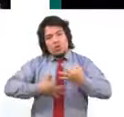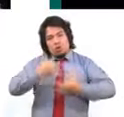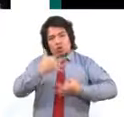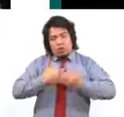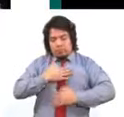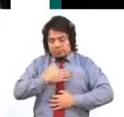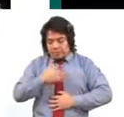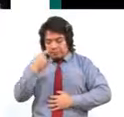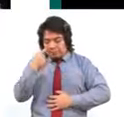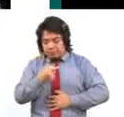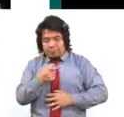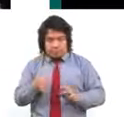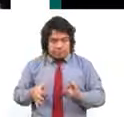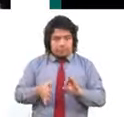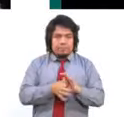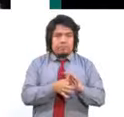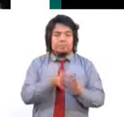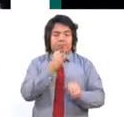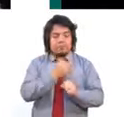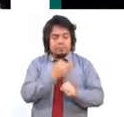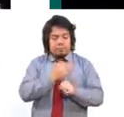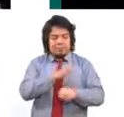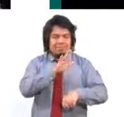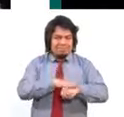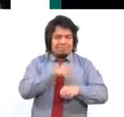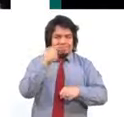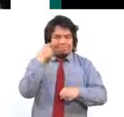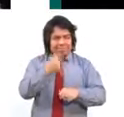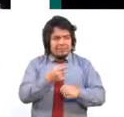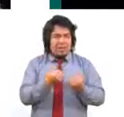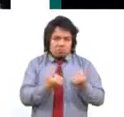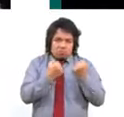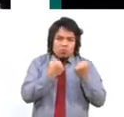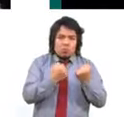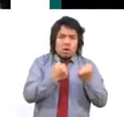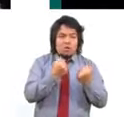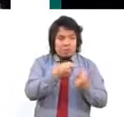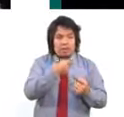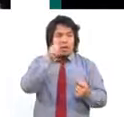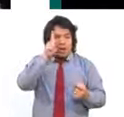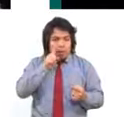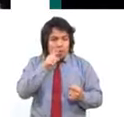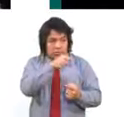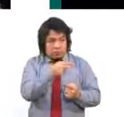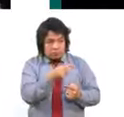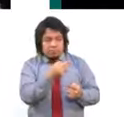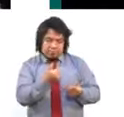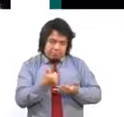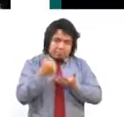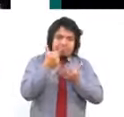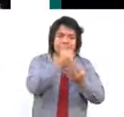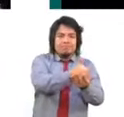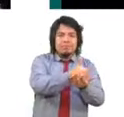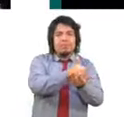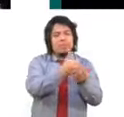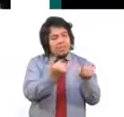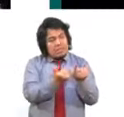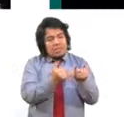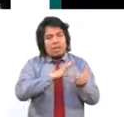continúa generando condiciones para empoderar y fortalecer a las mujeres que lo necesiten y que cuenten con